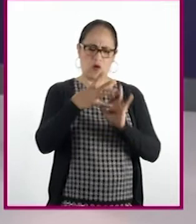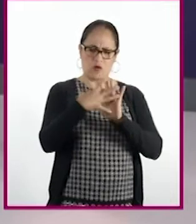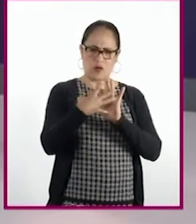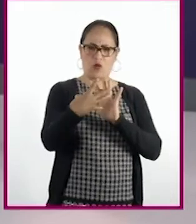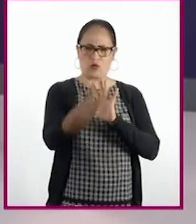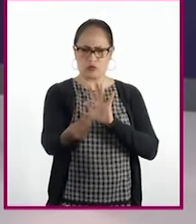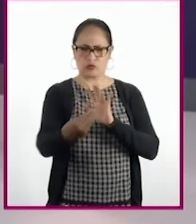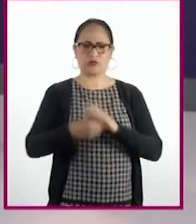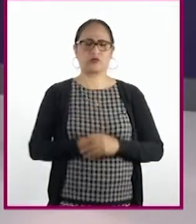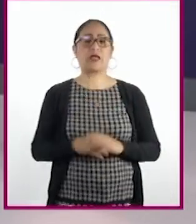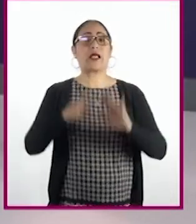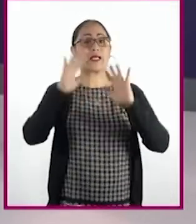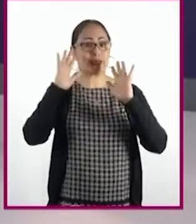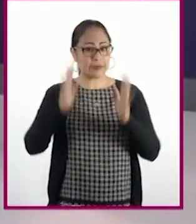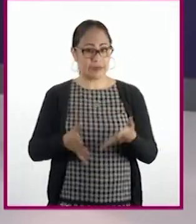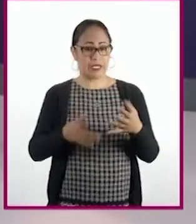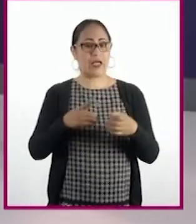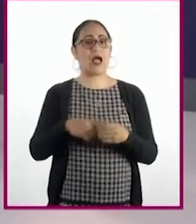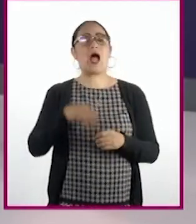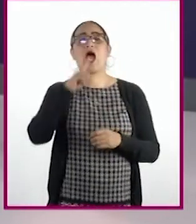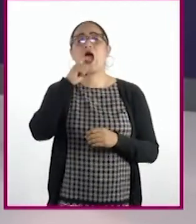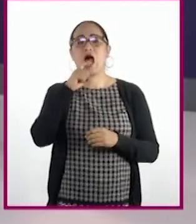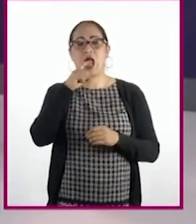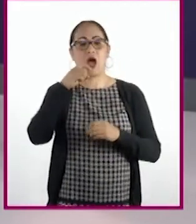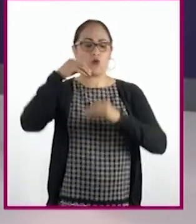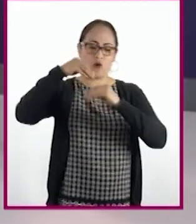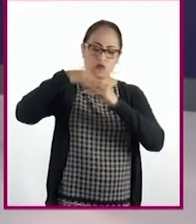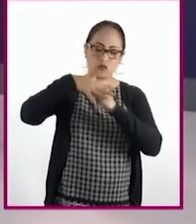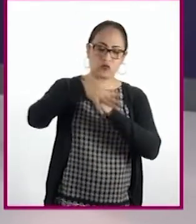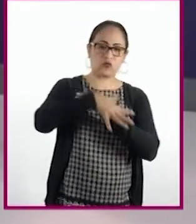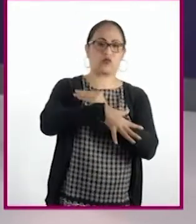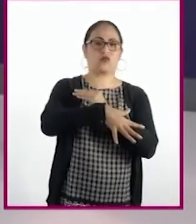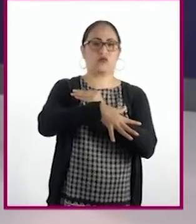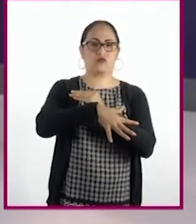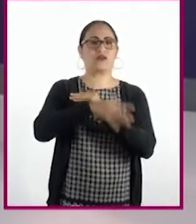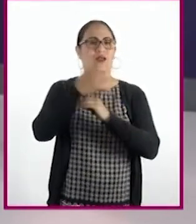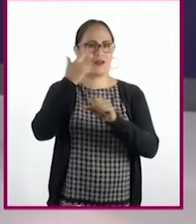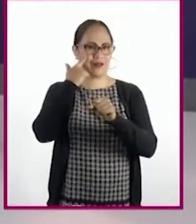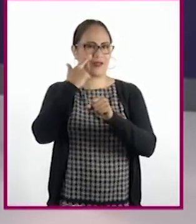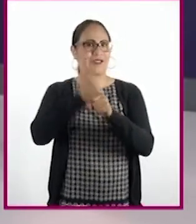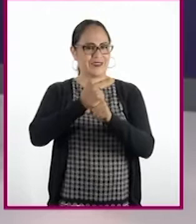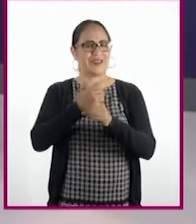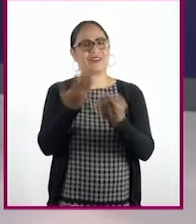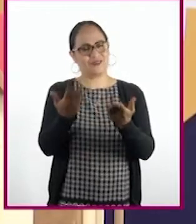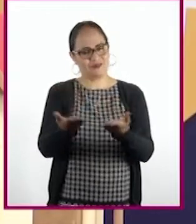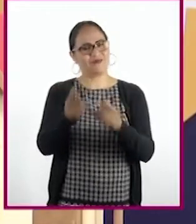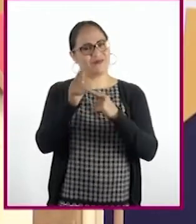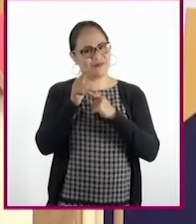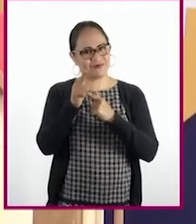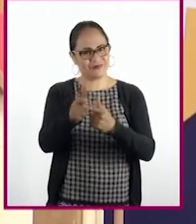ya identificamos hacia dónde está la caída, pues adelante, Jorge.